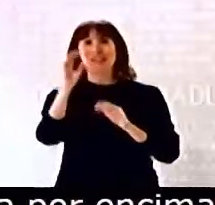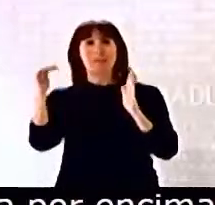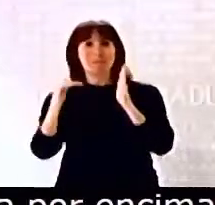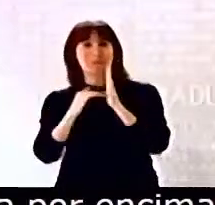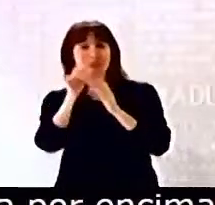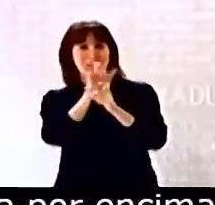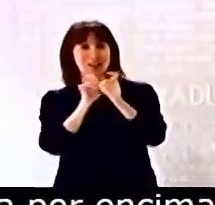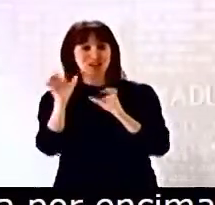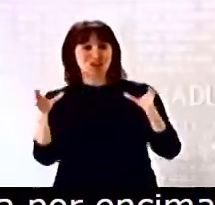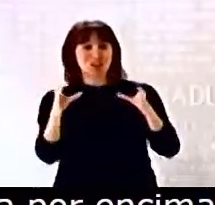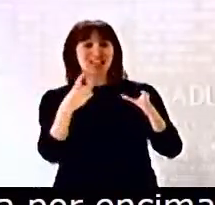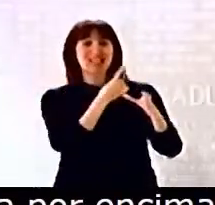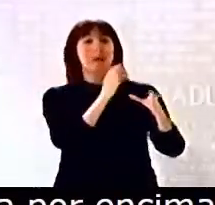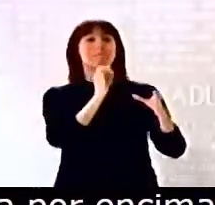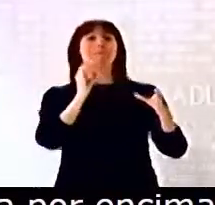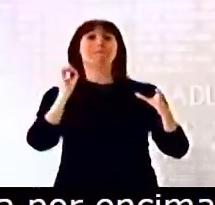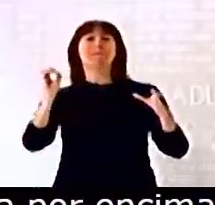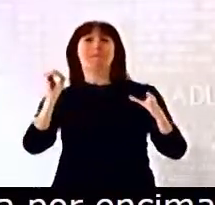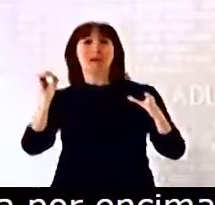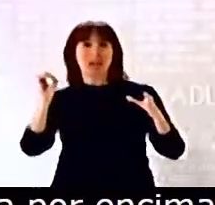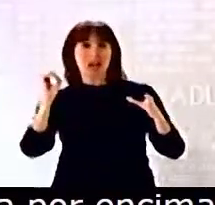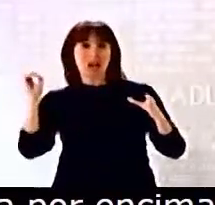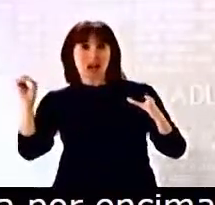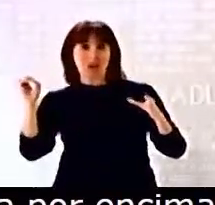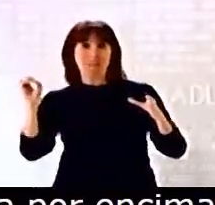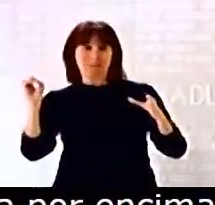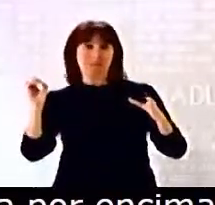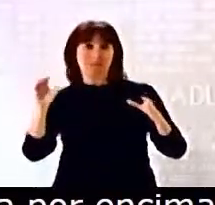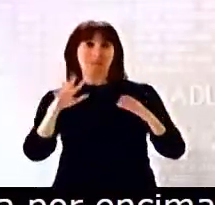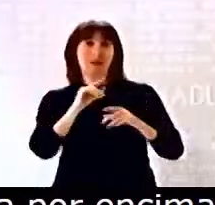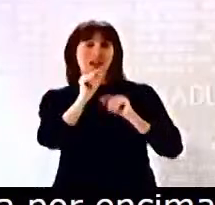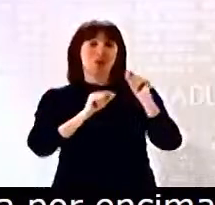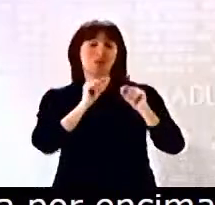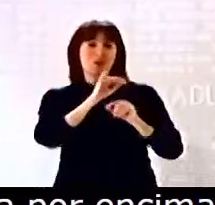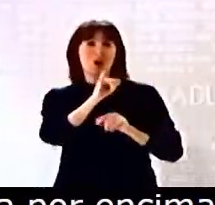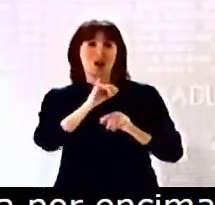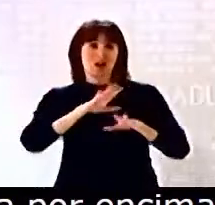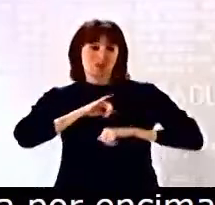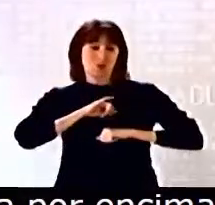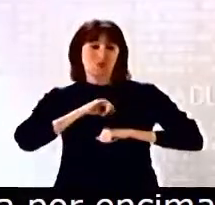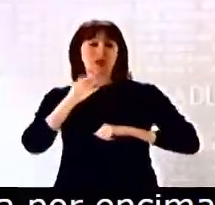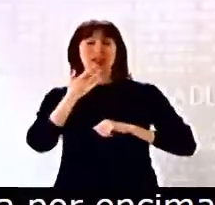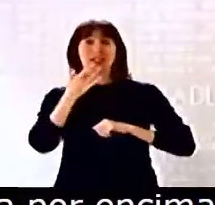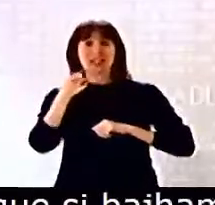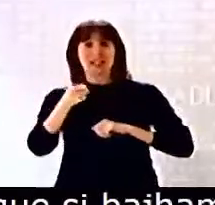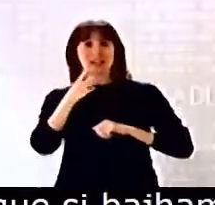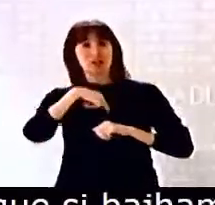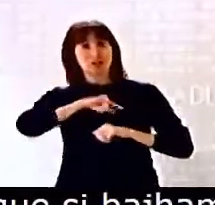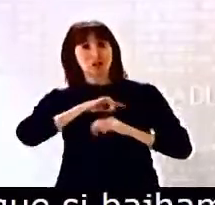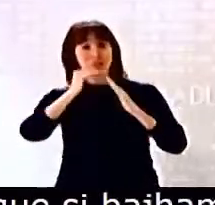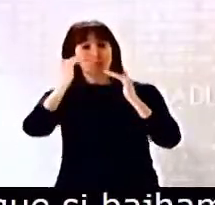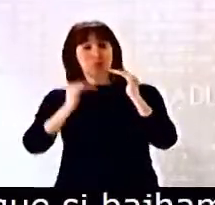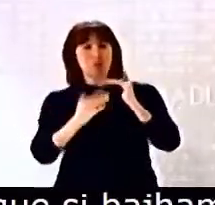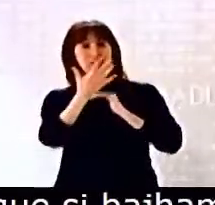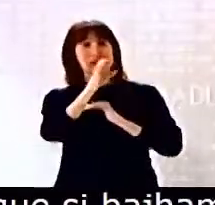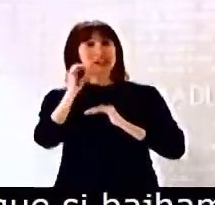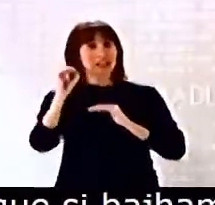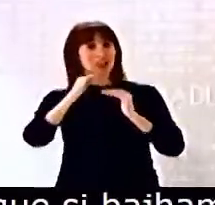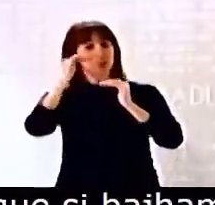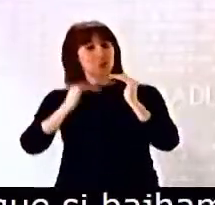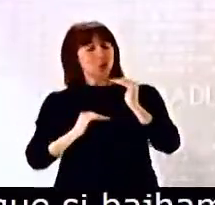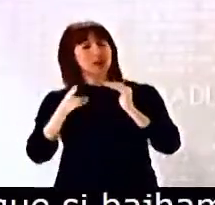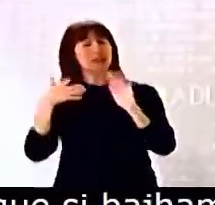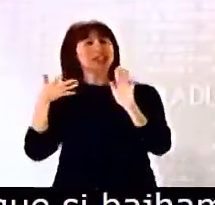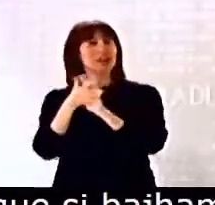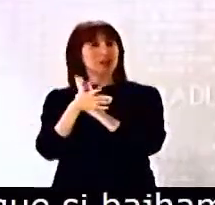100.000 habitantes. Estimamos que si bajamos la incidencia acumulada de la comunidad autónoma a 500 casos,